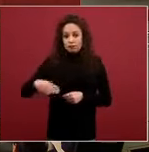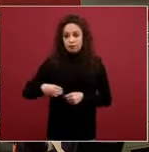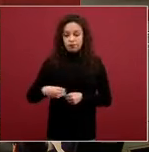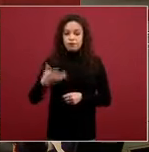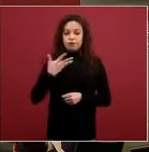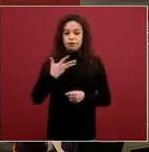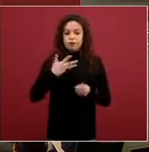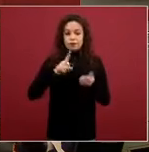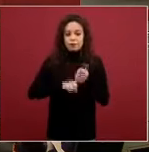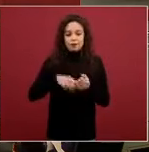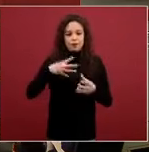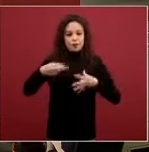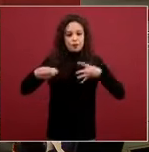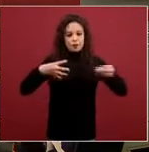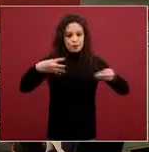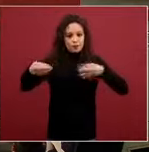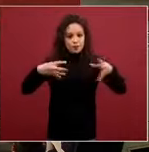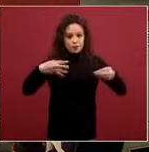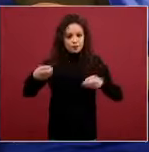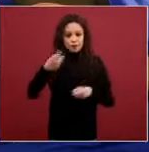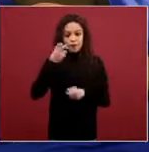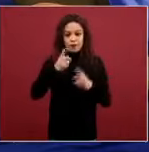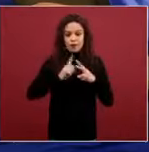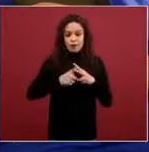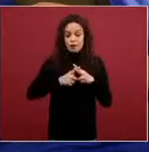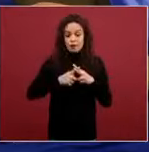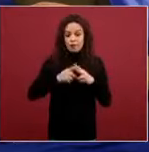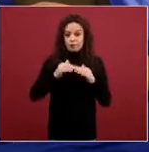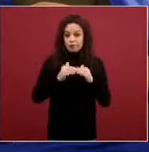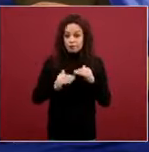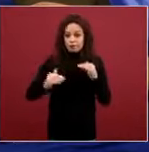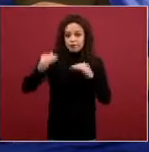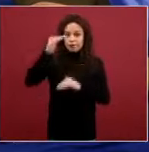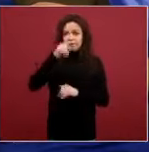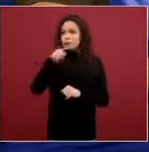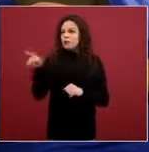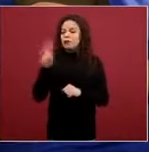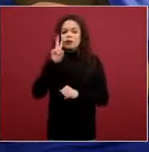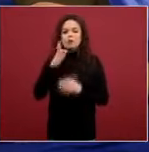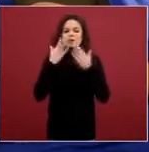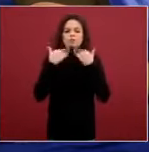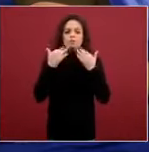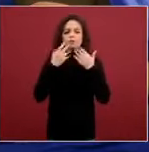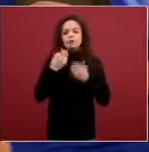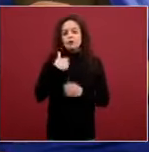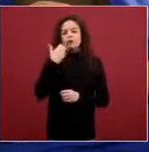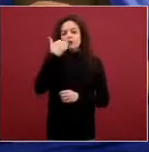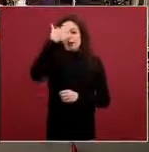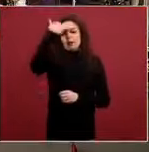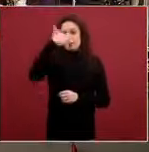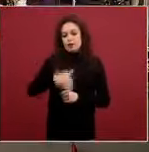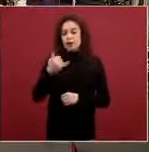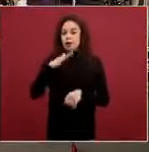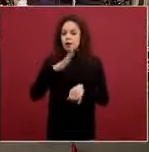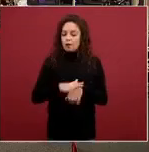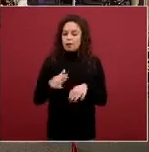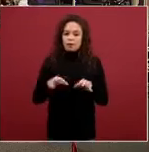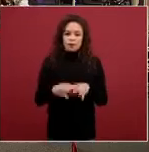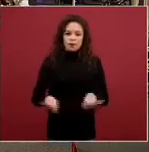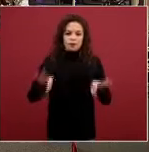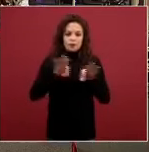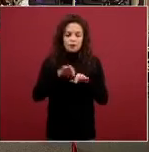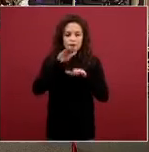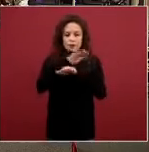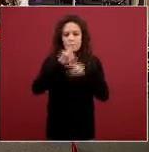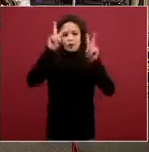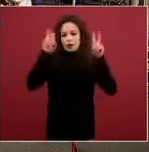presentaron iba subiendo ese indicador y ahora ya no lo tenemos. Eso es lo que yo quisiera saber, sobre todo el tema de la frontera norte y la disponibilidad,